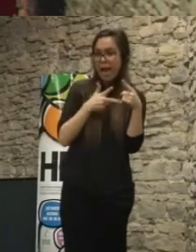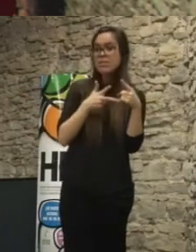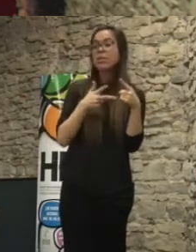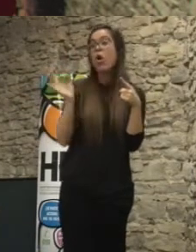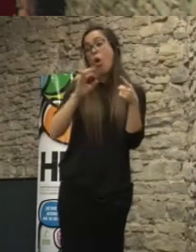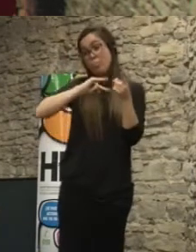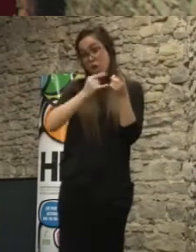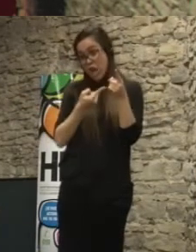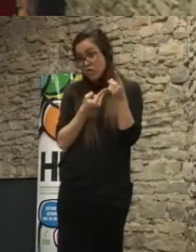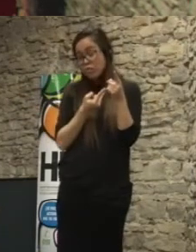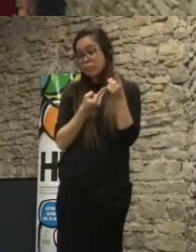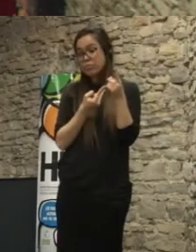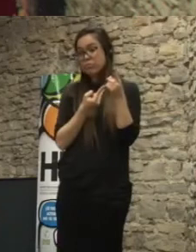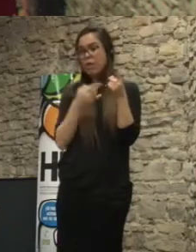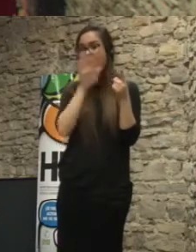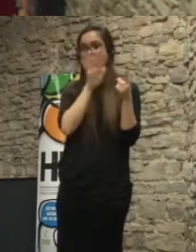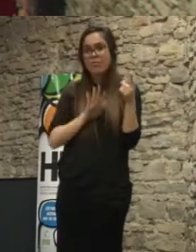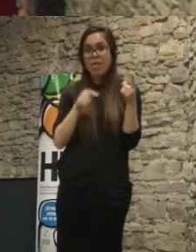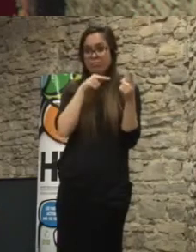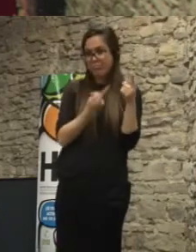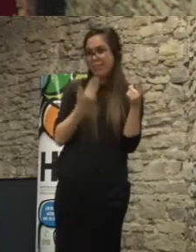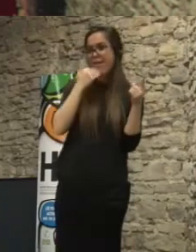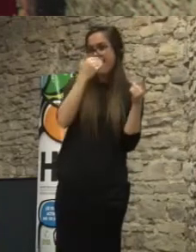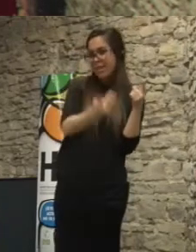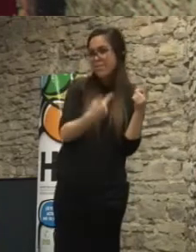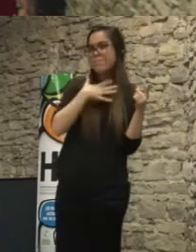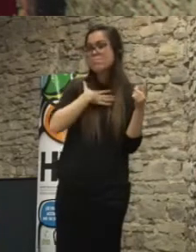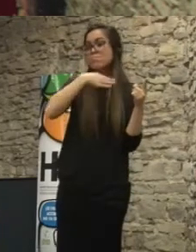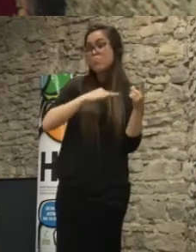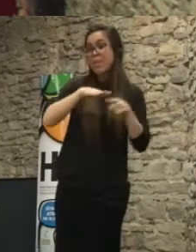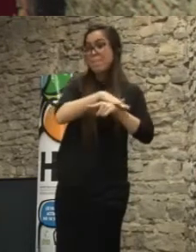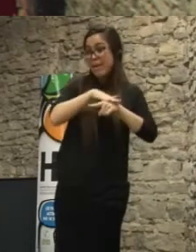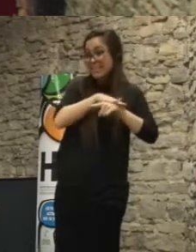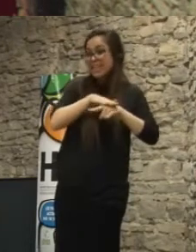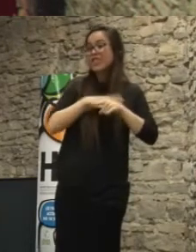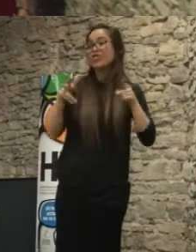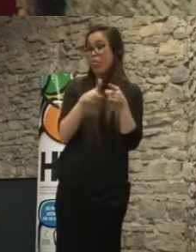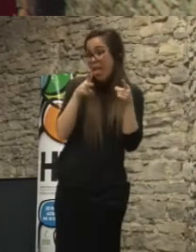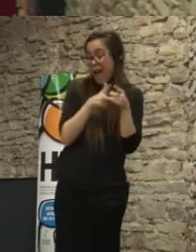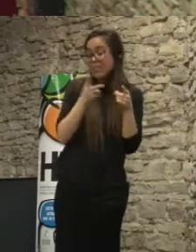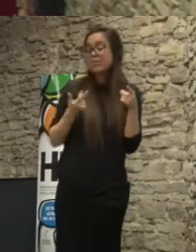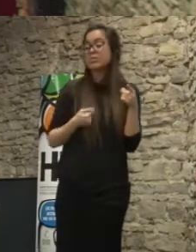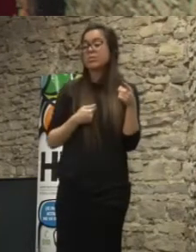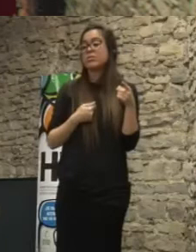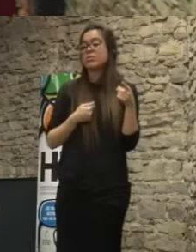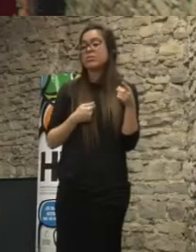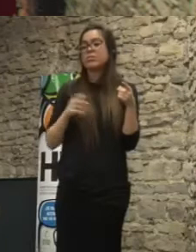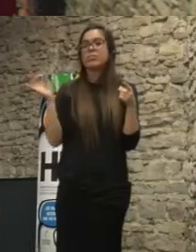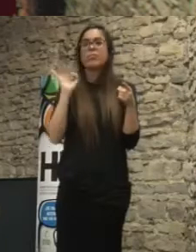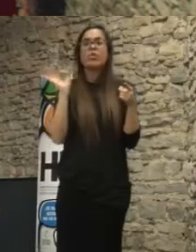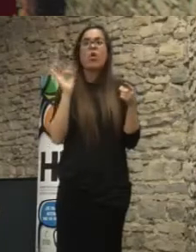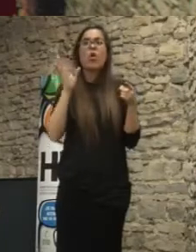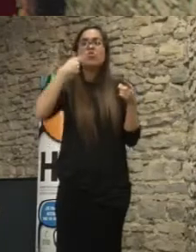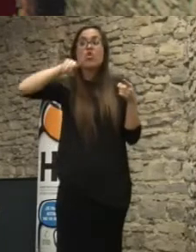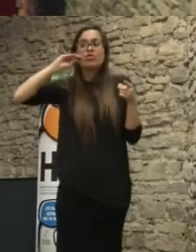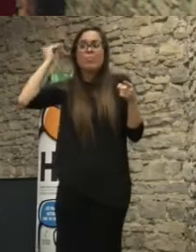proyecto, porque esto nos permitirá construir base social y nos permitirá, o nuestra hipótesis es